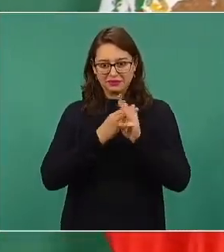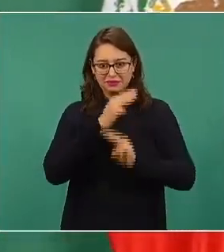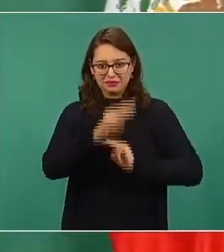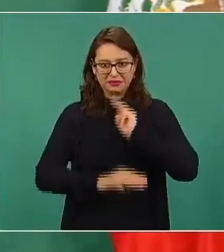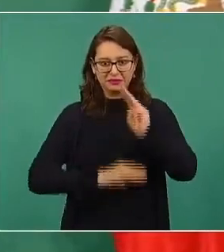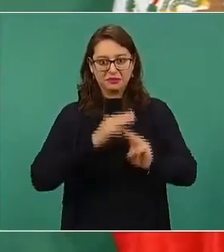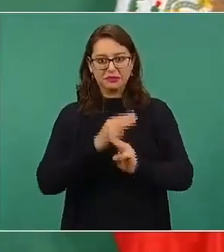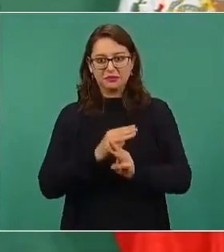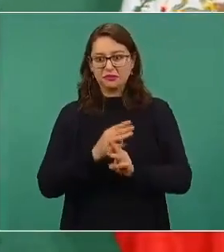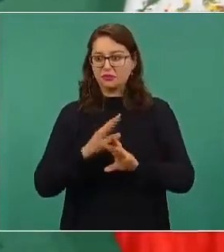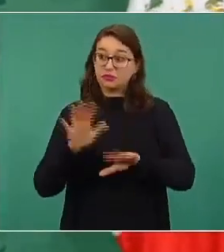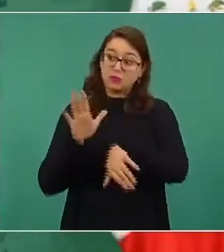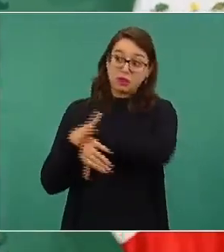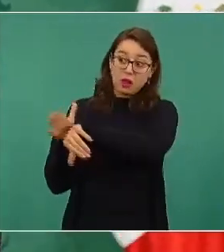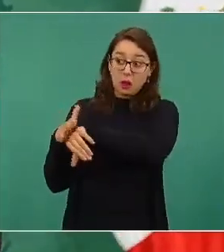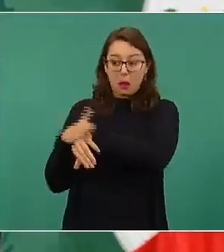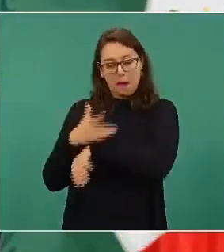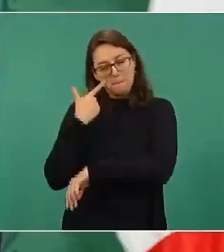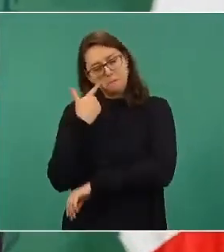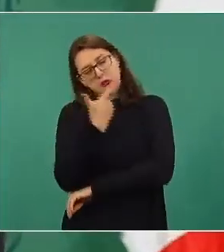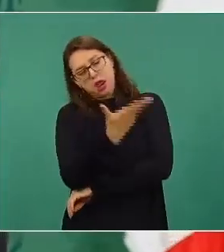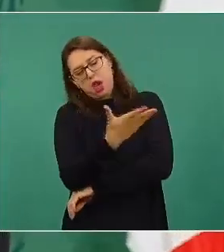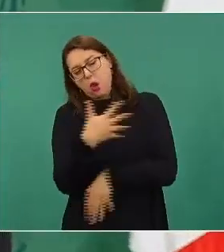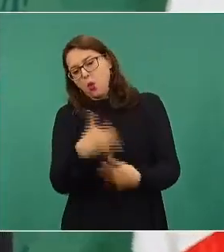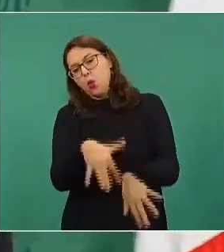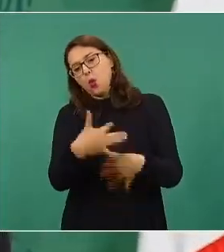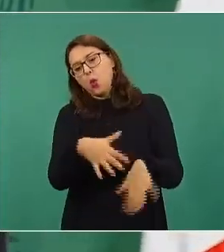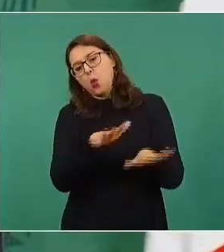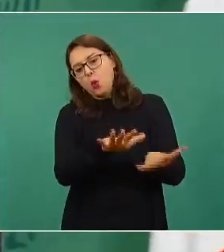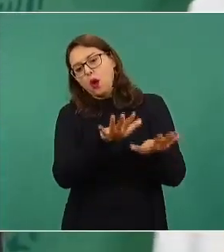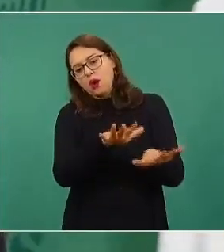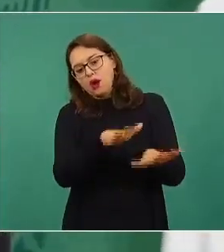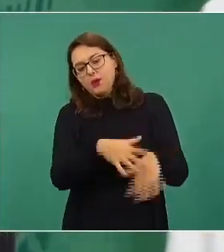mundial en medios de comunicación.